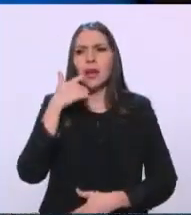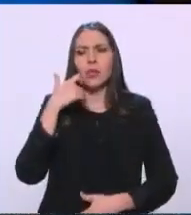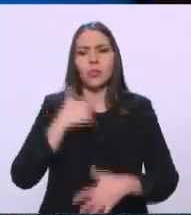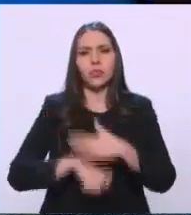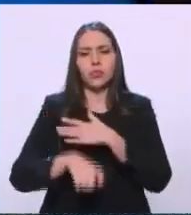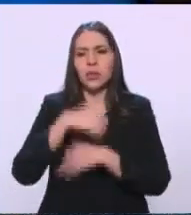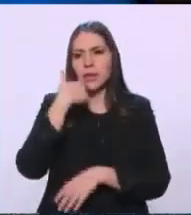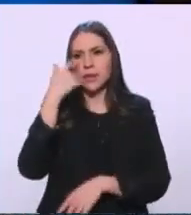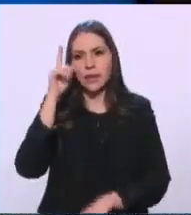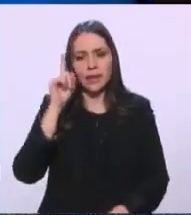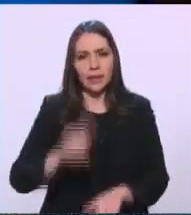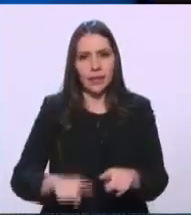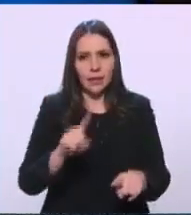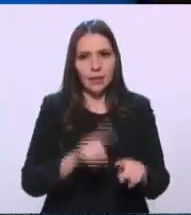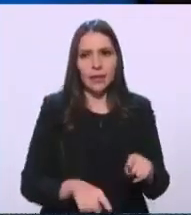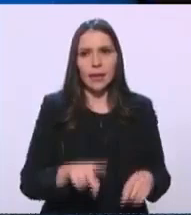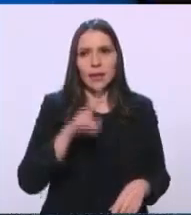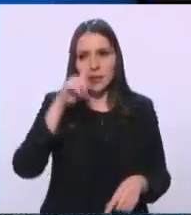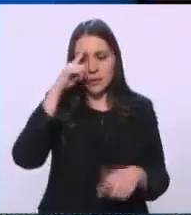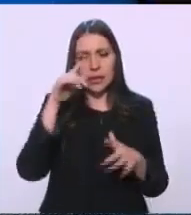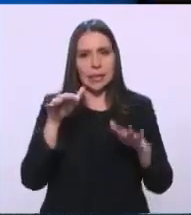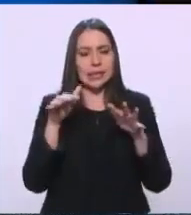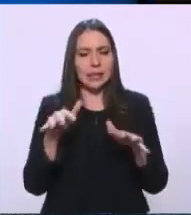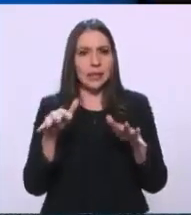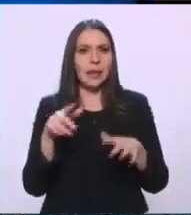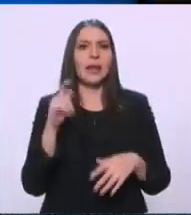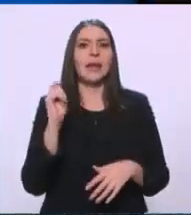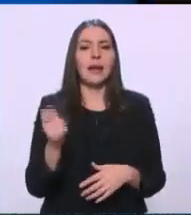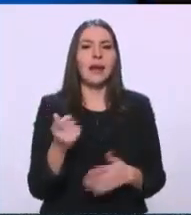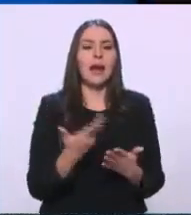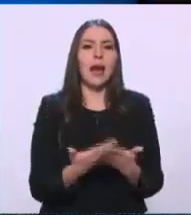el neoliberalismo, en este vieja